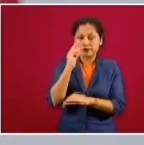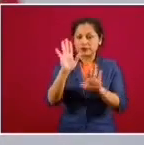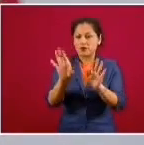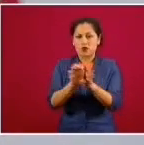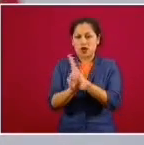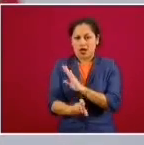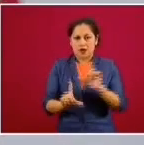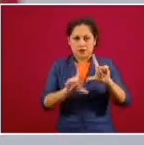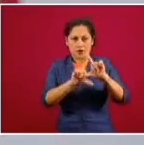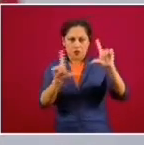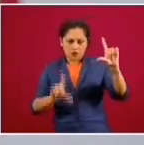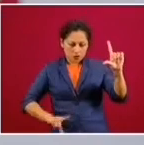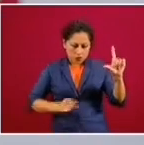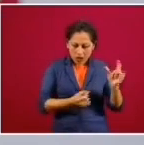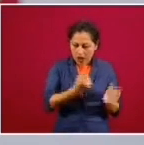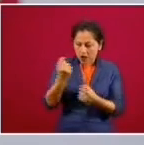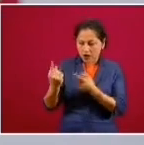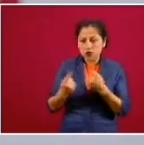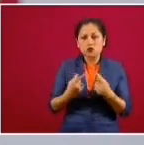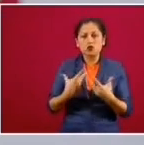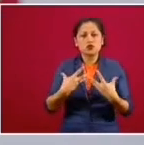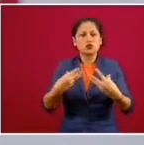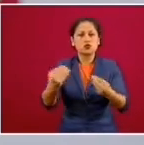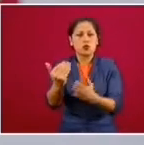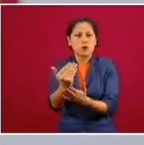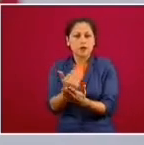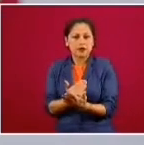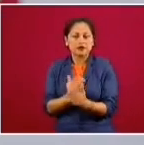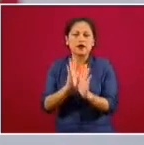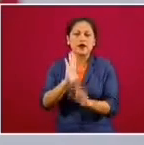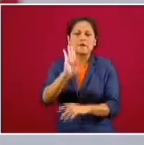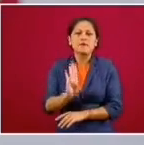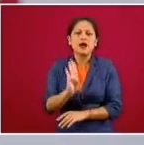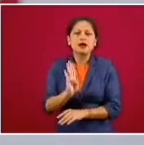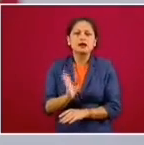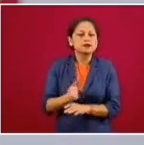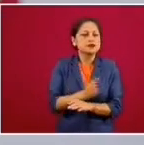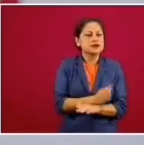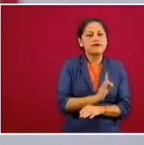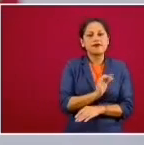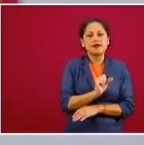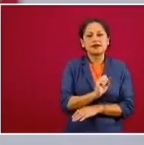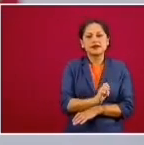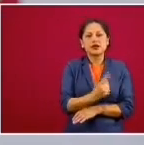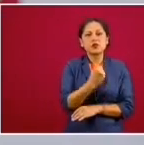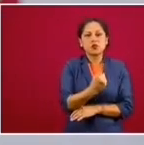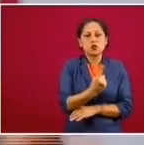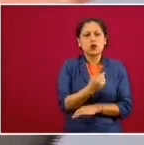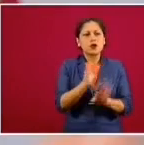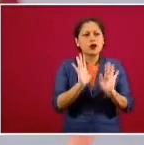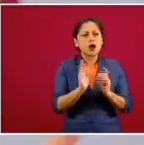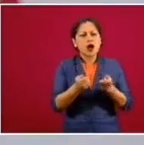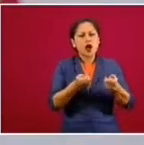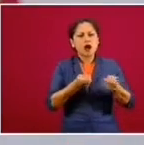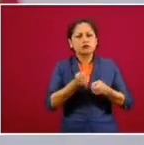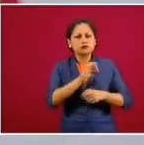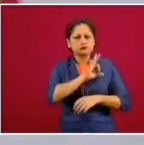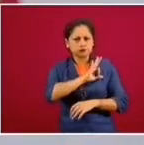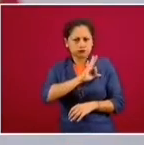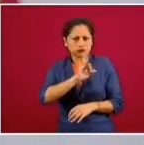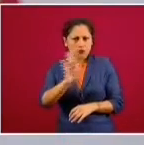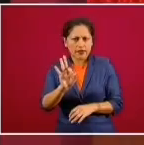1. Y en fase 1 son tan pocos los casos que se puede utilizar contención y no medidas